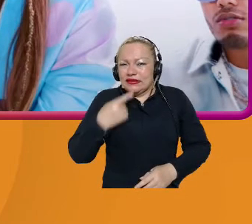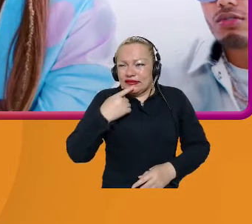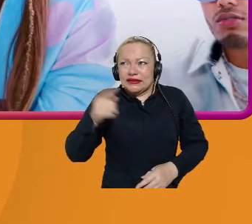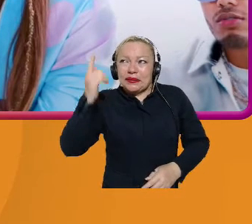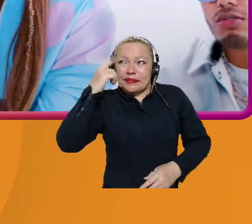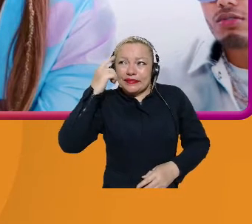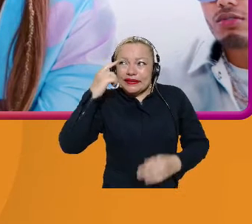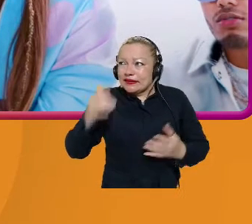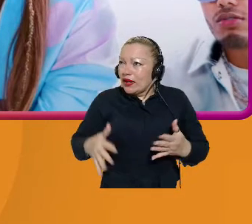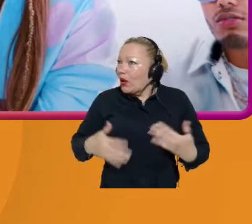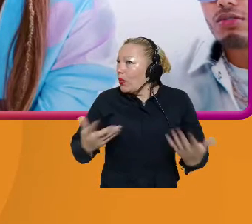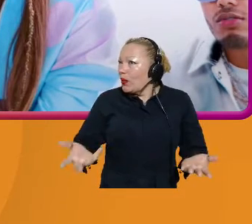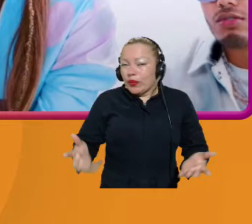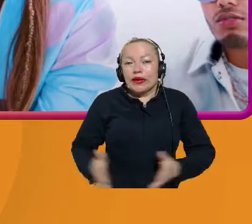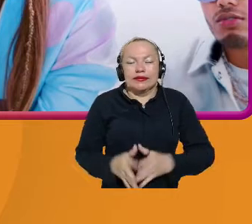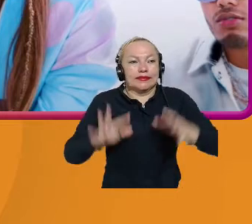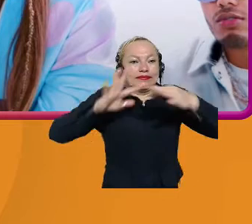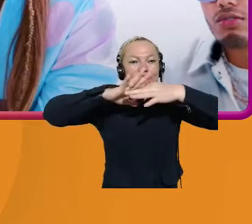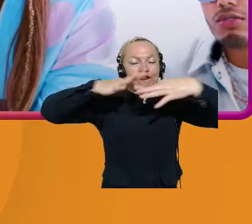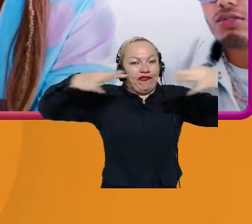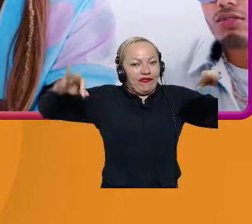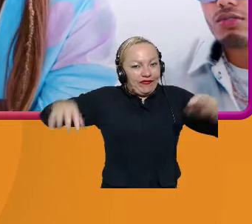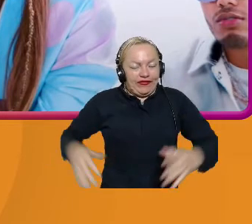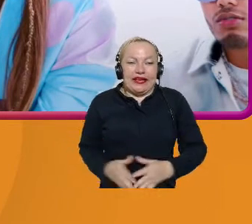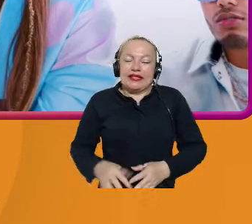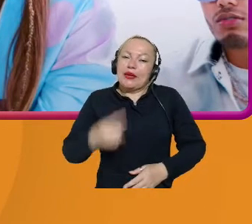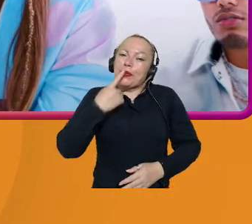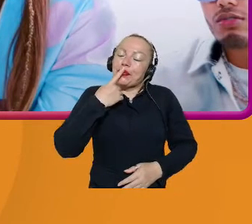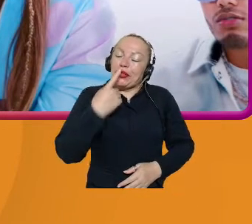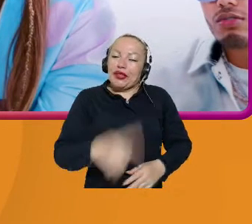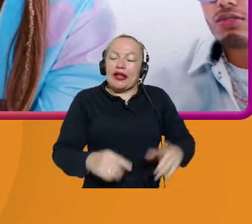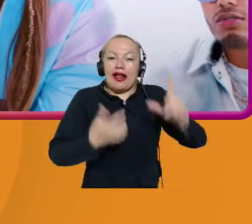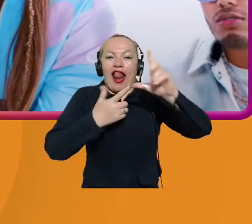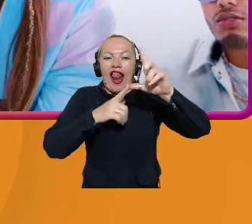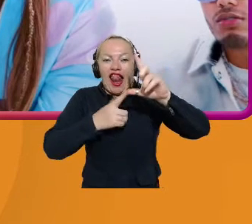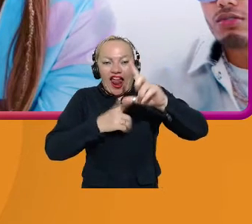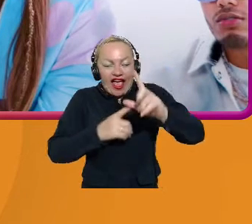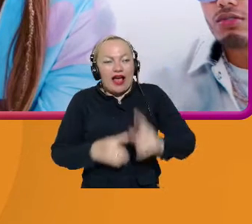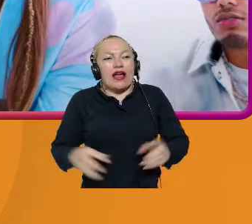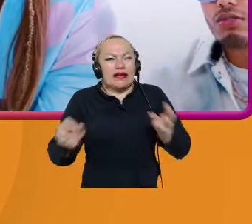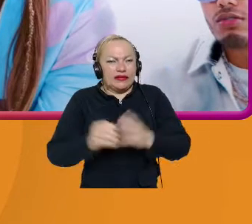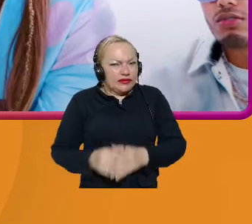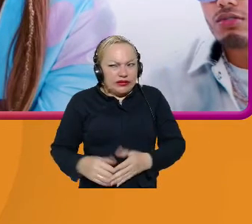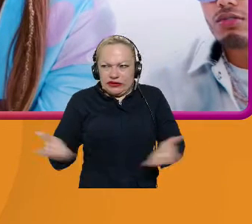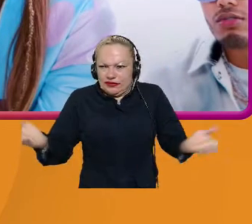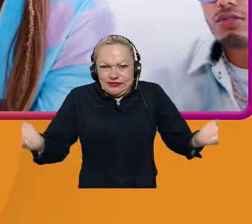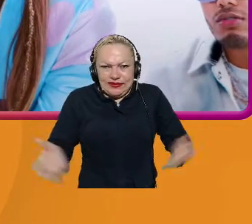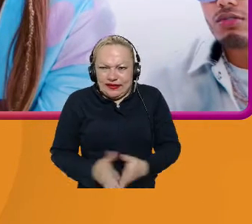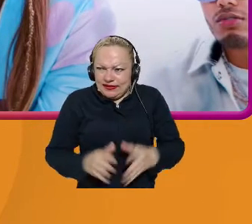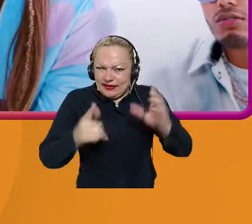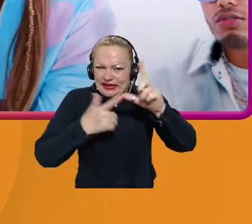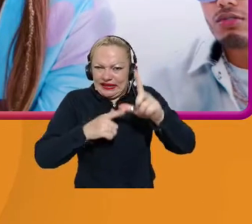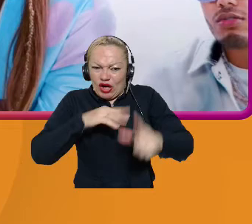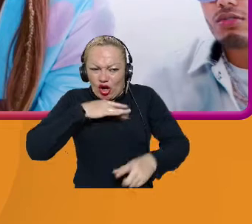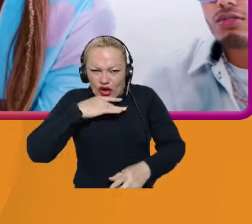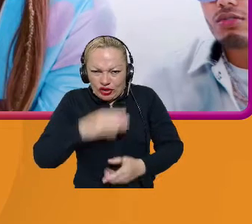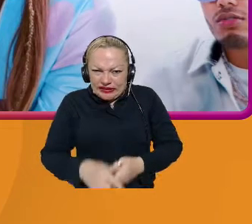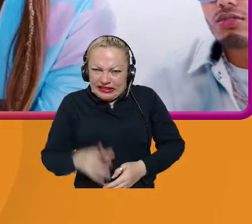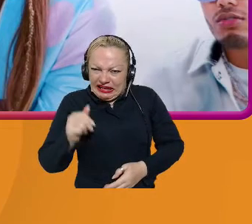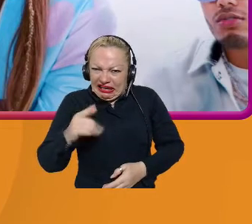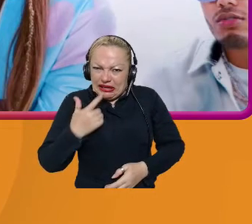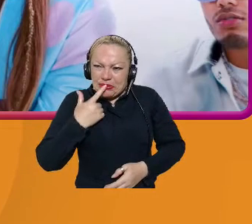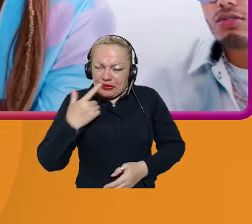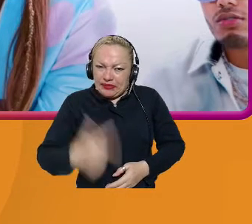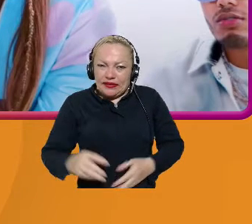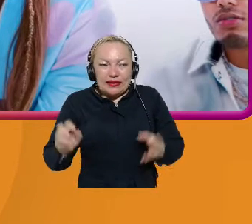pensar. ¿Cierto? Unas frases y unas letras que son como demasiado muy... pasadas. Dios mío, uno dice, ¿cómo